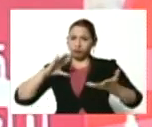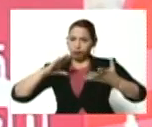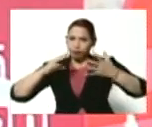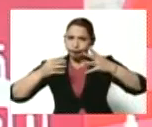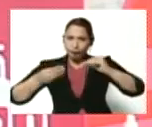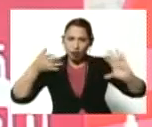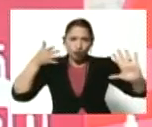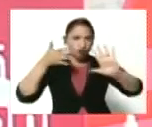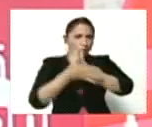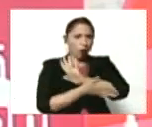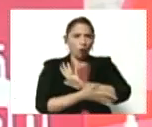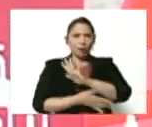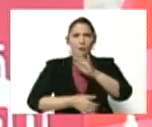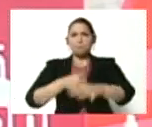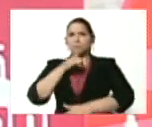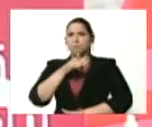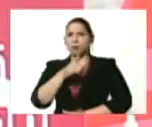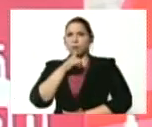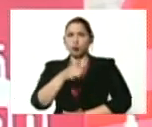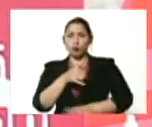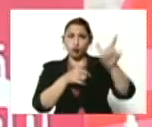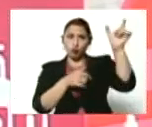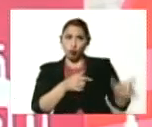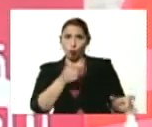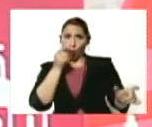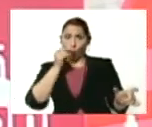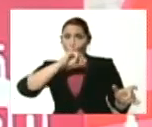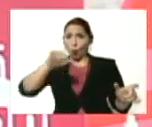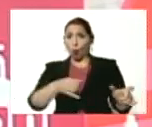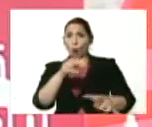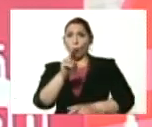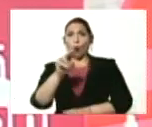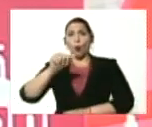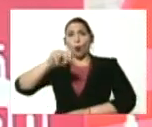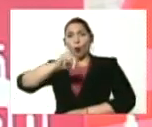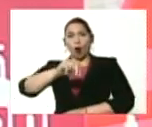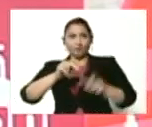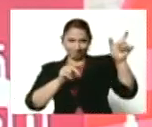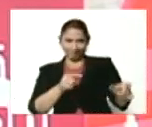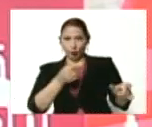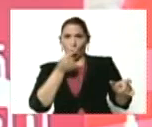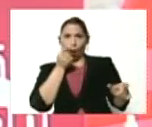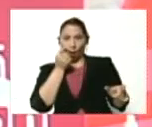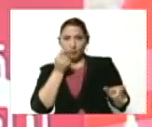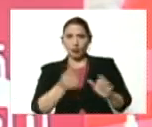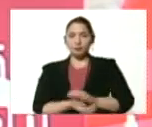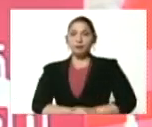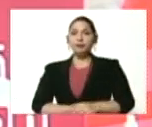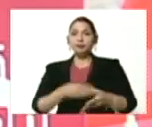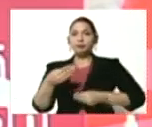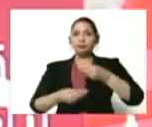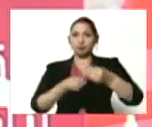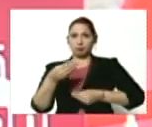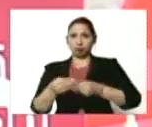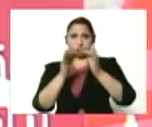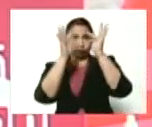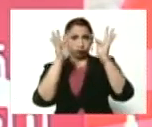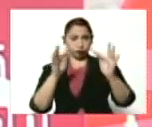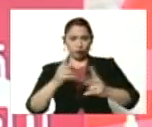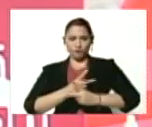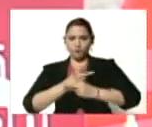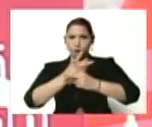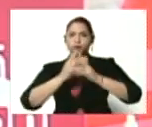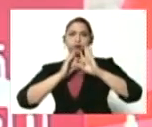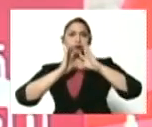afirmaciones que este desertor, Juan Luis Gutiérrez Aranguren, hace de manera